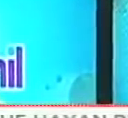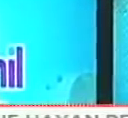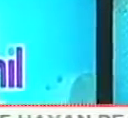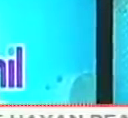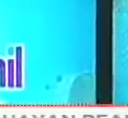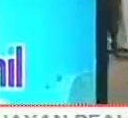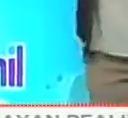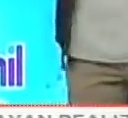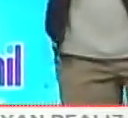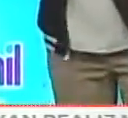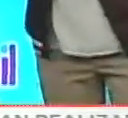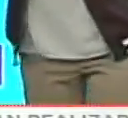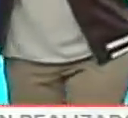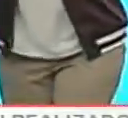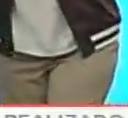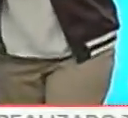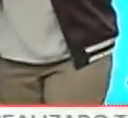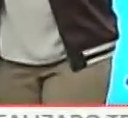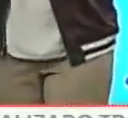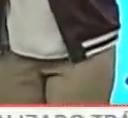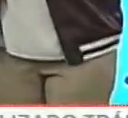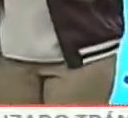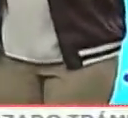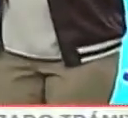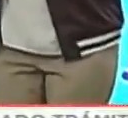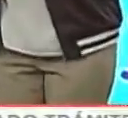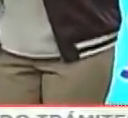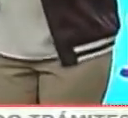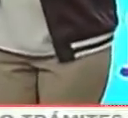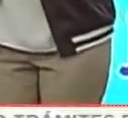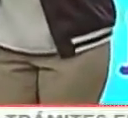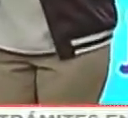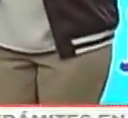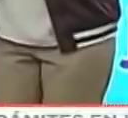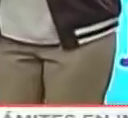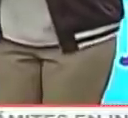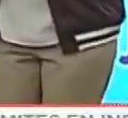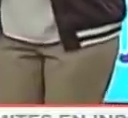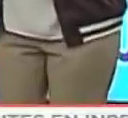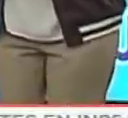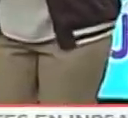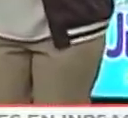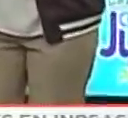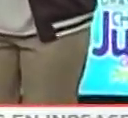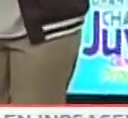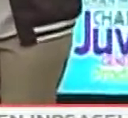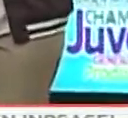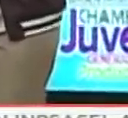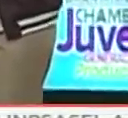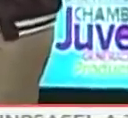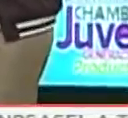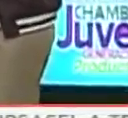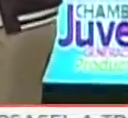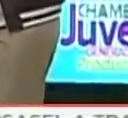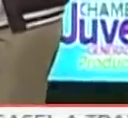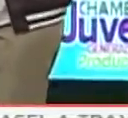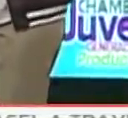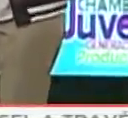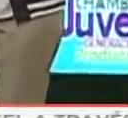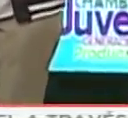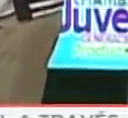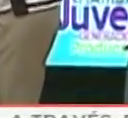presidente, dijo el comandante, apoyemos a Nicolás, porque juntos podemos más. Dale, Maduro,